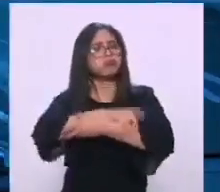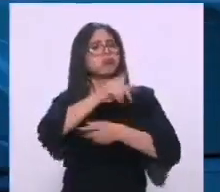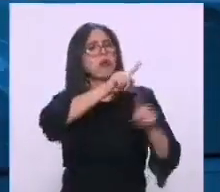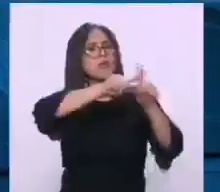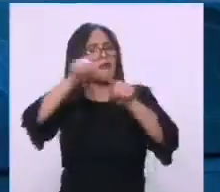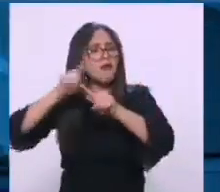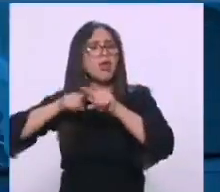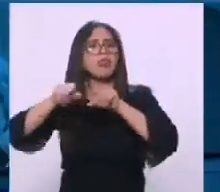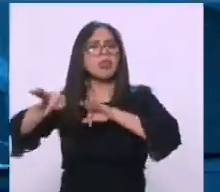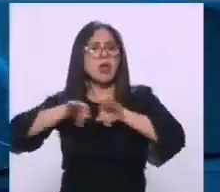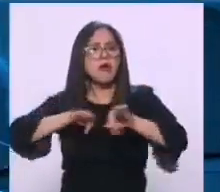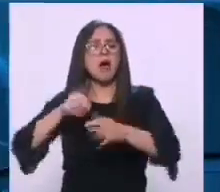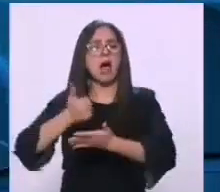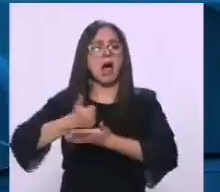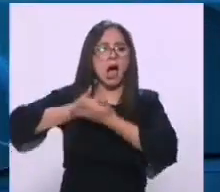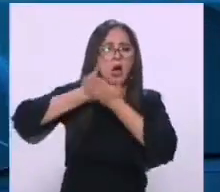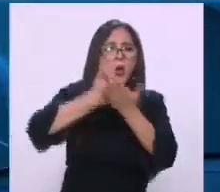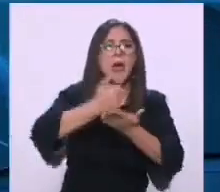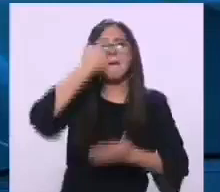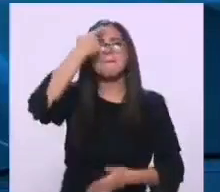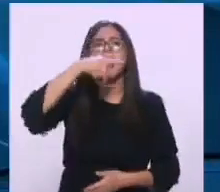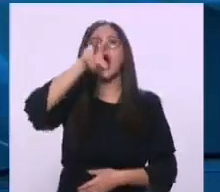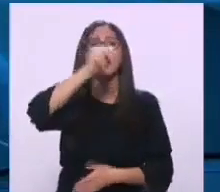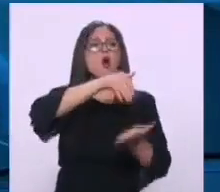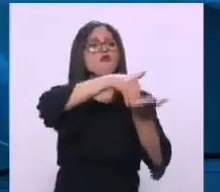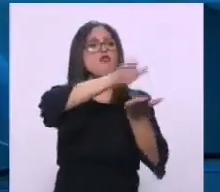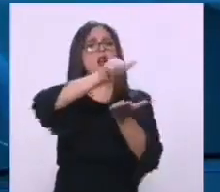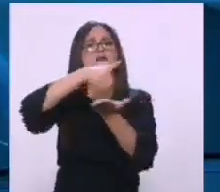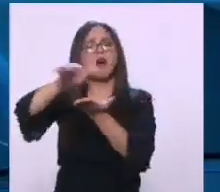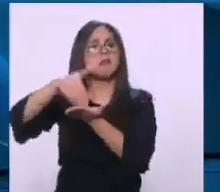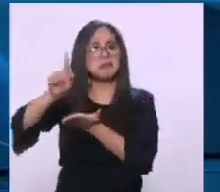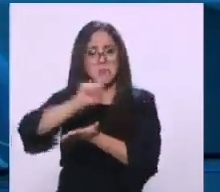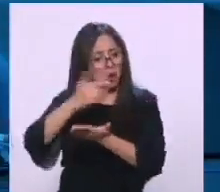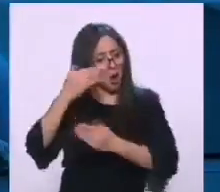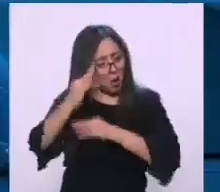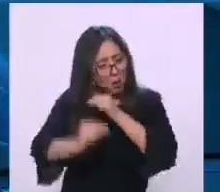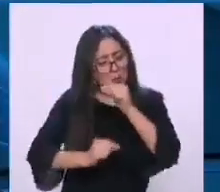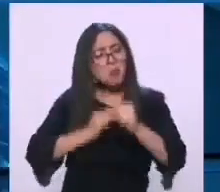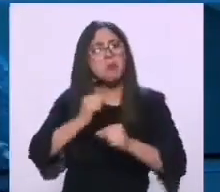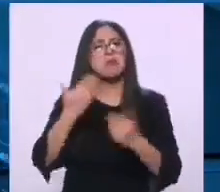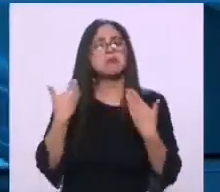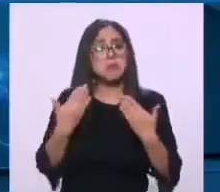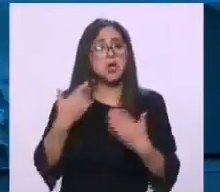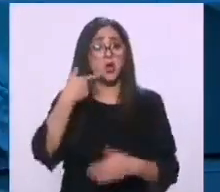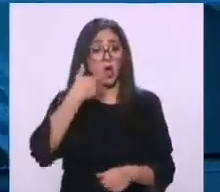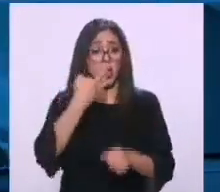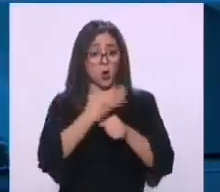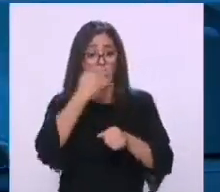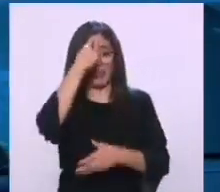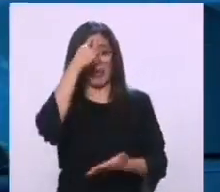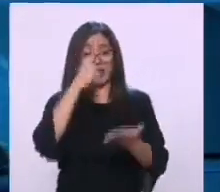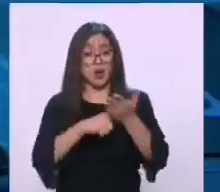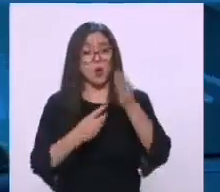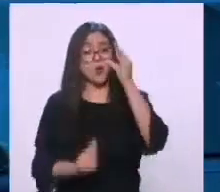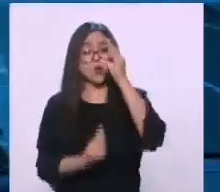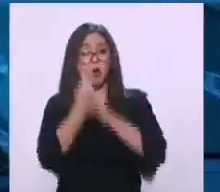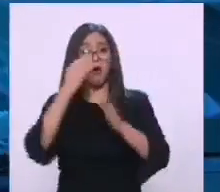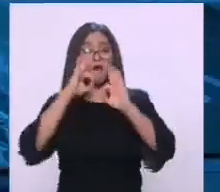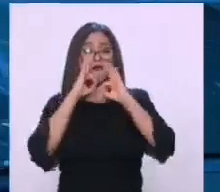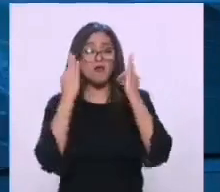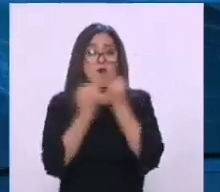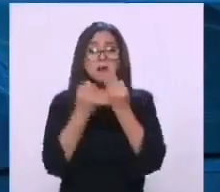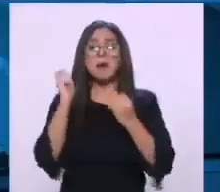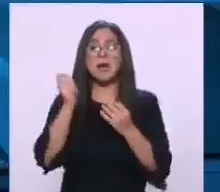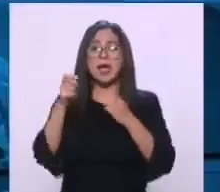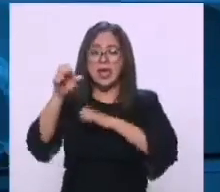hecho todo lo posible para no despedirlos. Así que yo creo que el que se estén dando estas medidas a estas